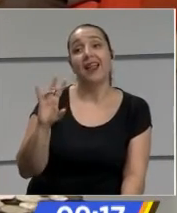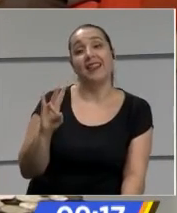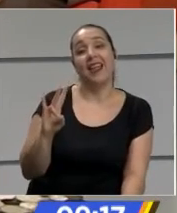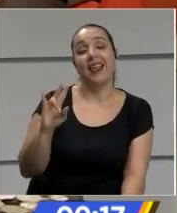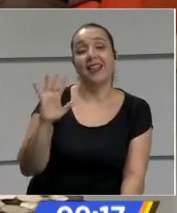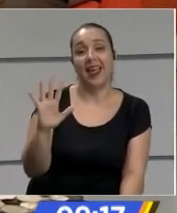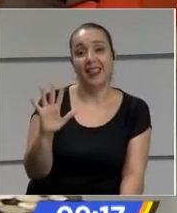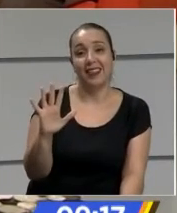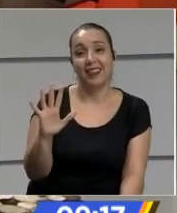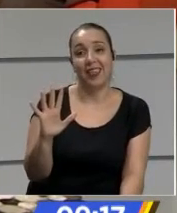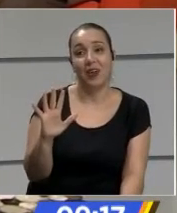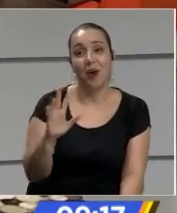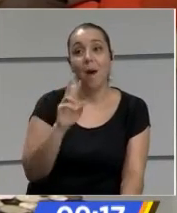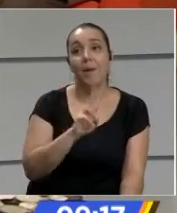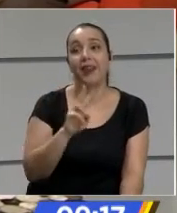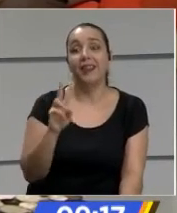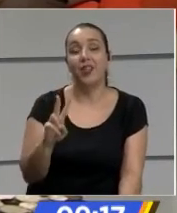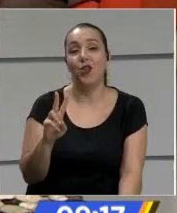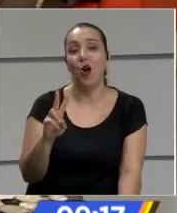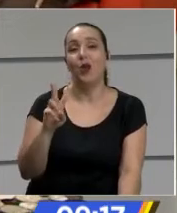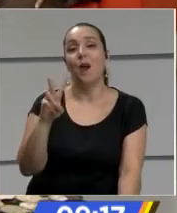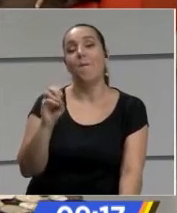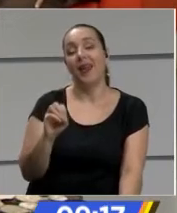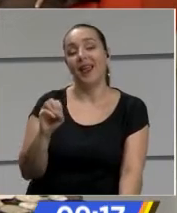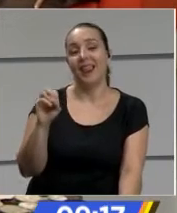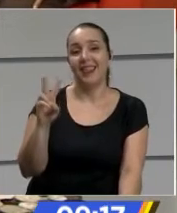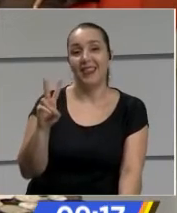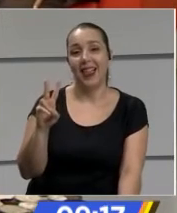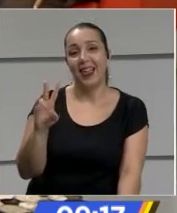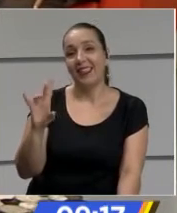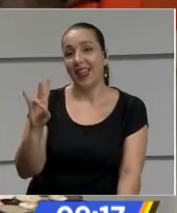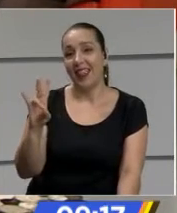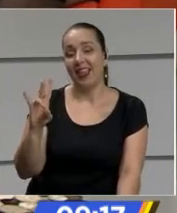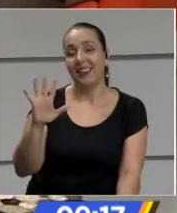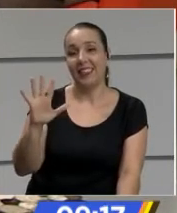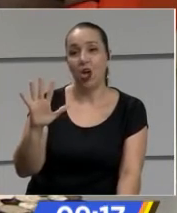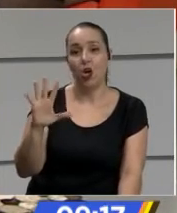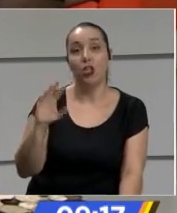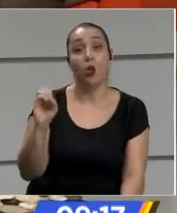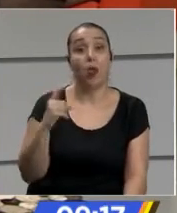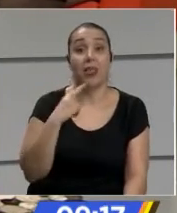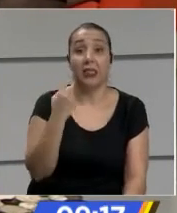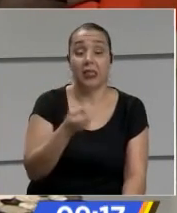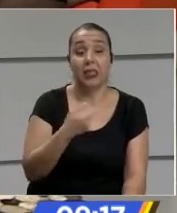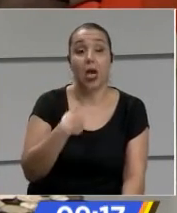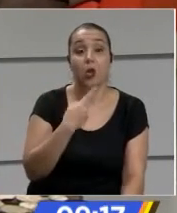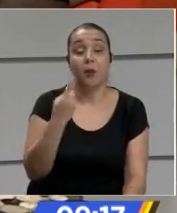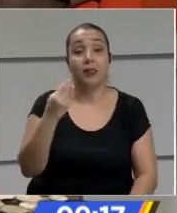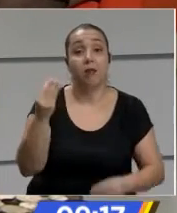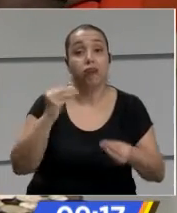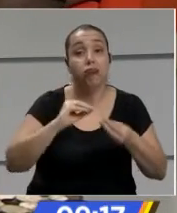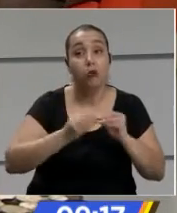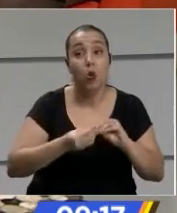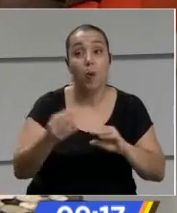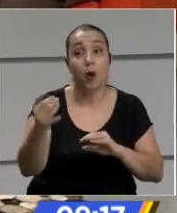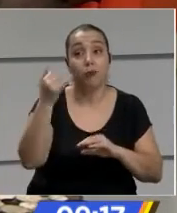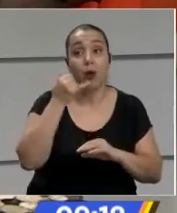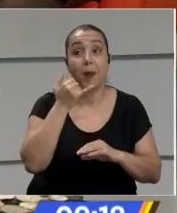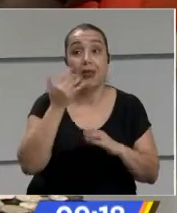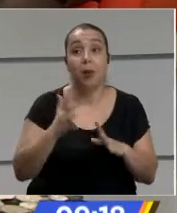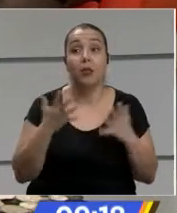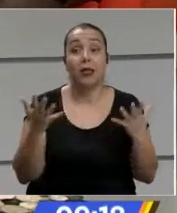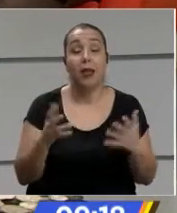22-20-75-50. Ya dijeron, pero 22-20-75-50. A ver, llame en este momento. Yo sé que hay varias, pero nos gustaría que ingresara una llamada en este